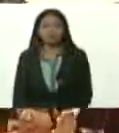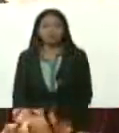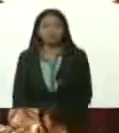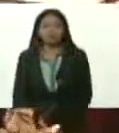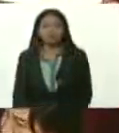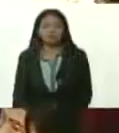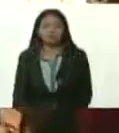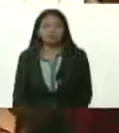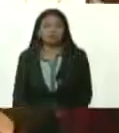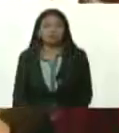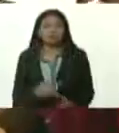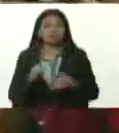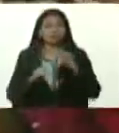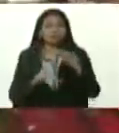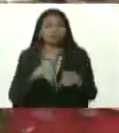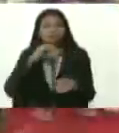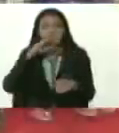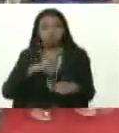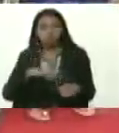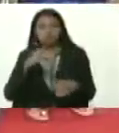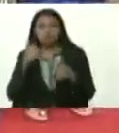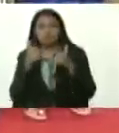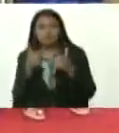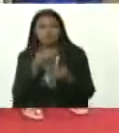Un gran paso histórico.